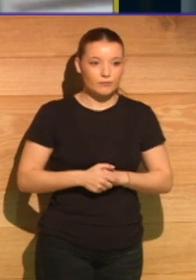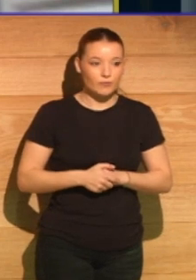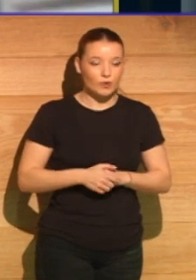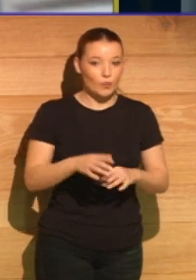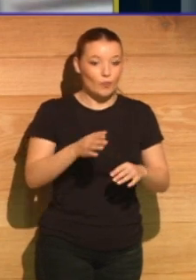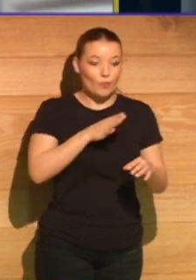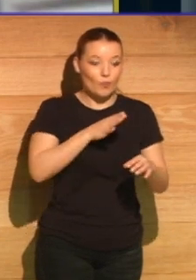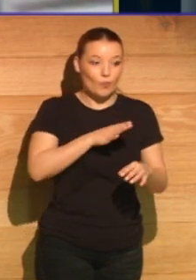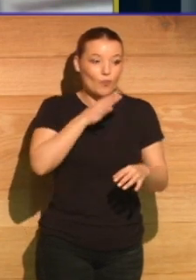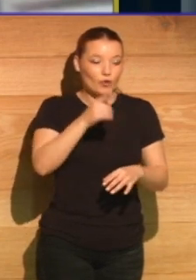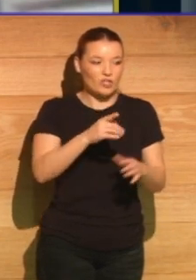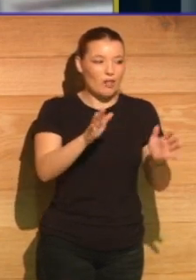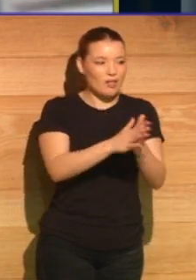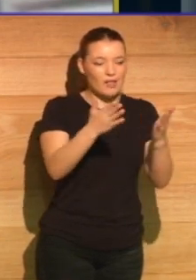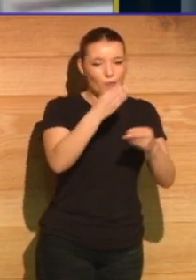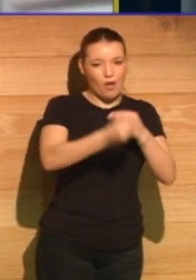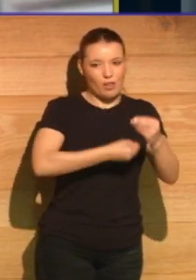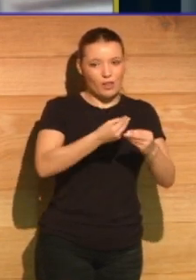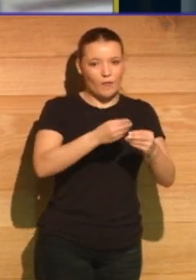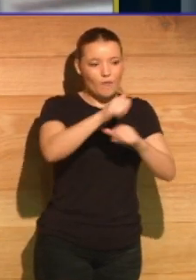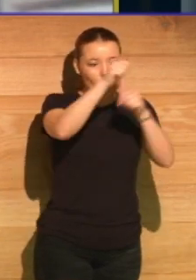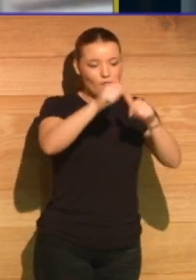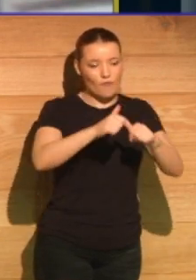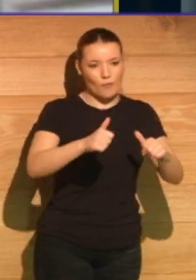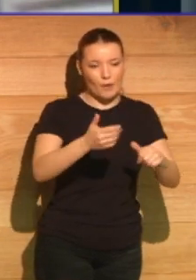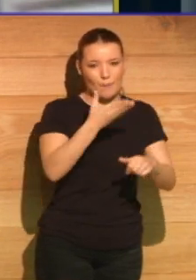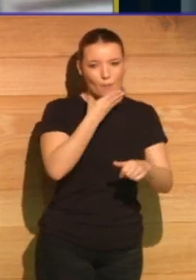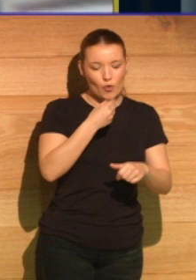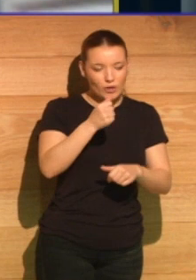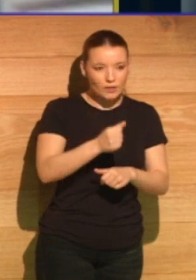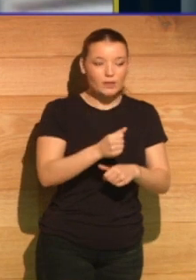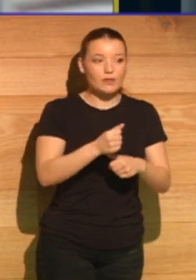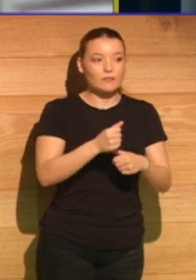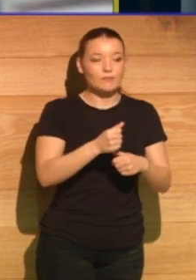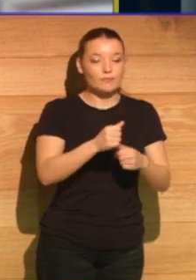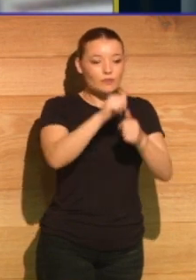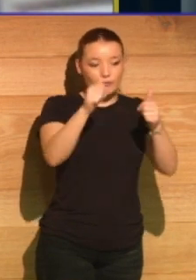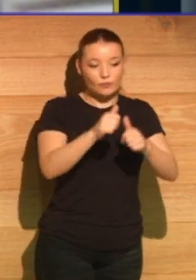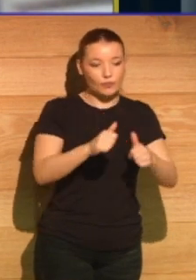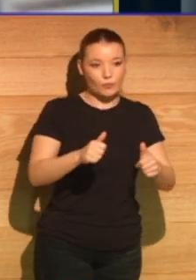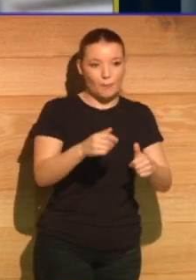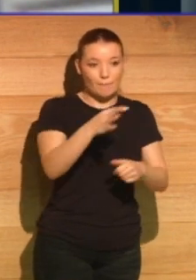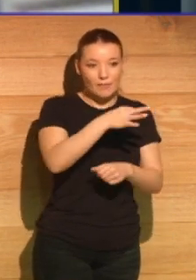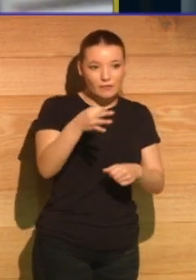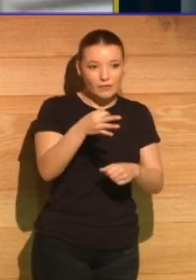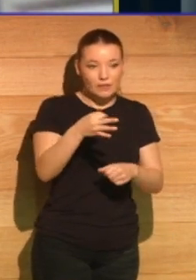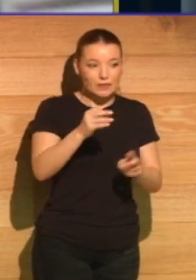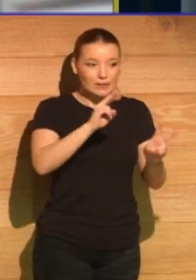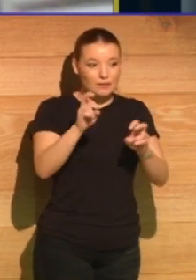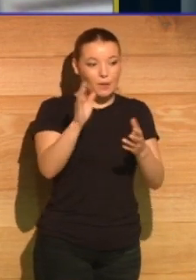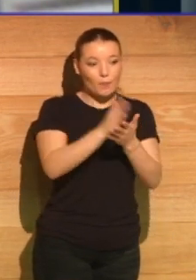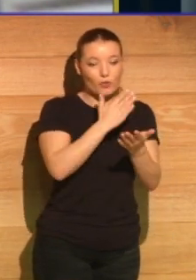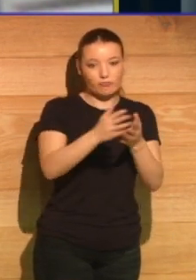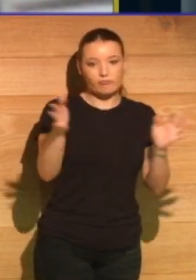es además una manera muy bella de hacerlo, ¿no? Como corresponde a la poesía, donde la